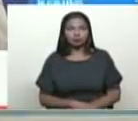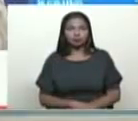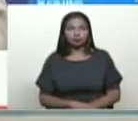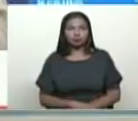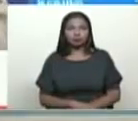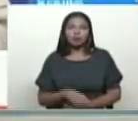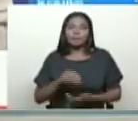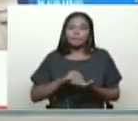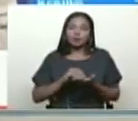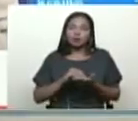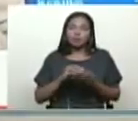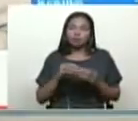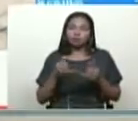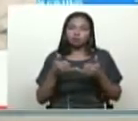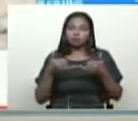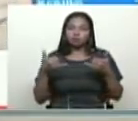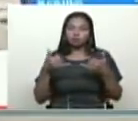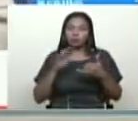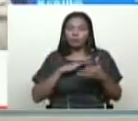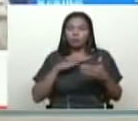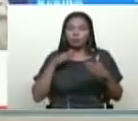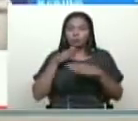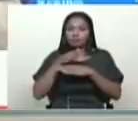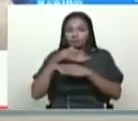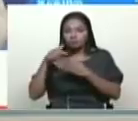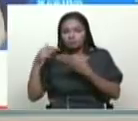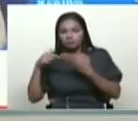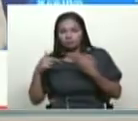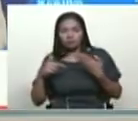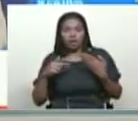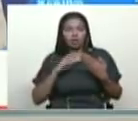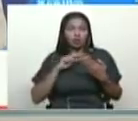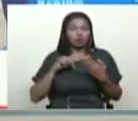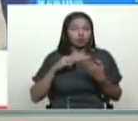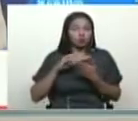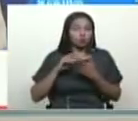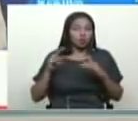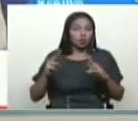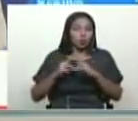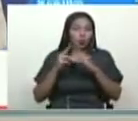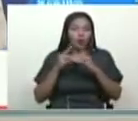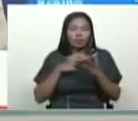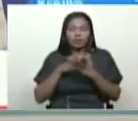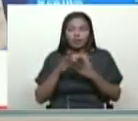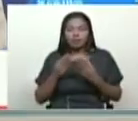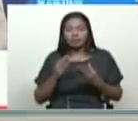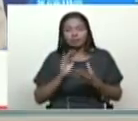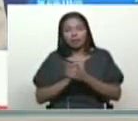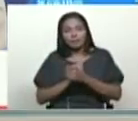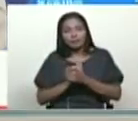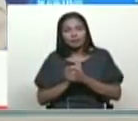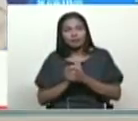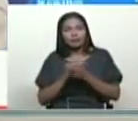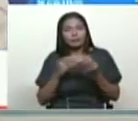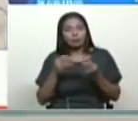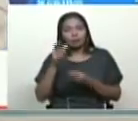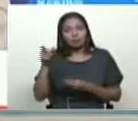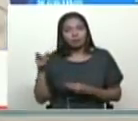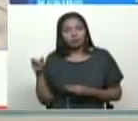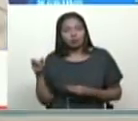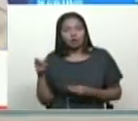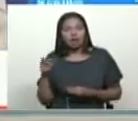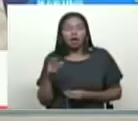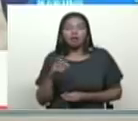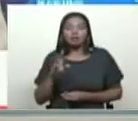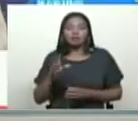Plantear cuáles son las líneas de avance. Y en el caso que nos ocupa en este encuentro solidario de autoridades regionales y